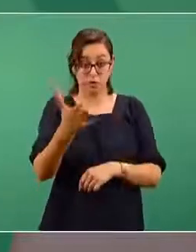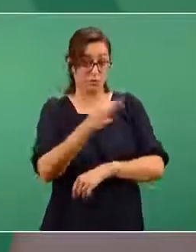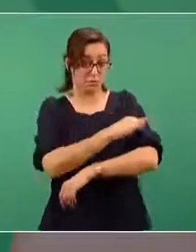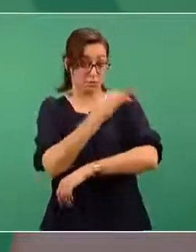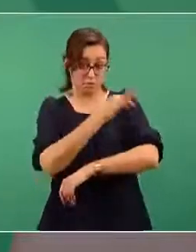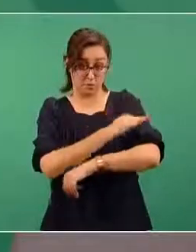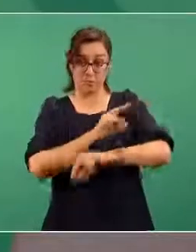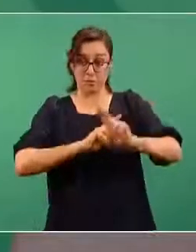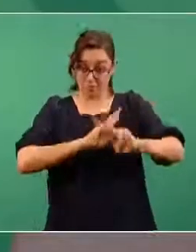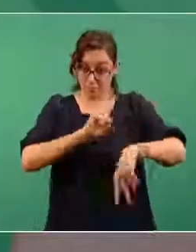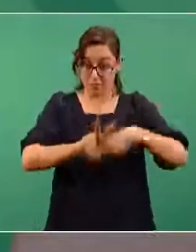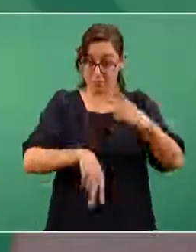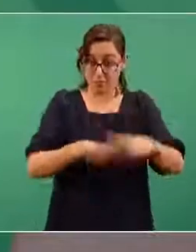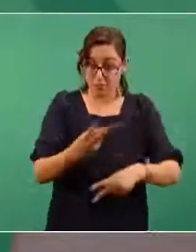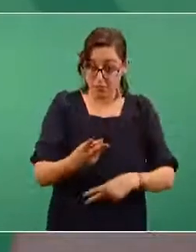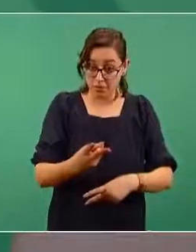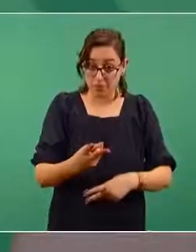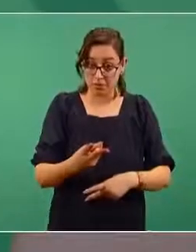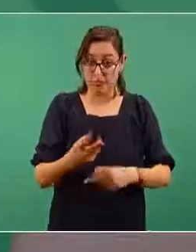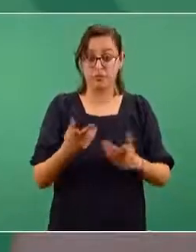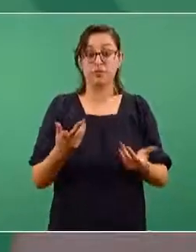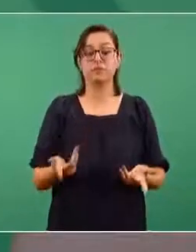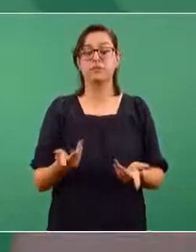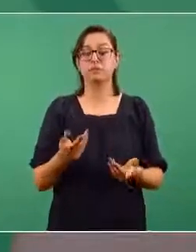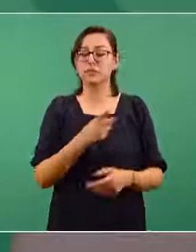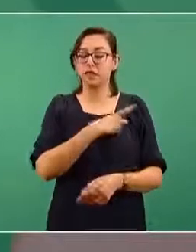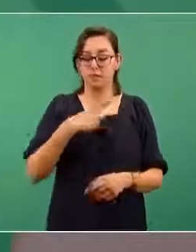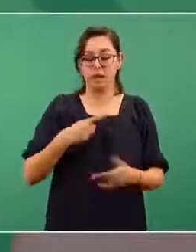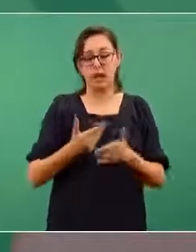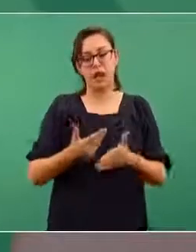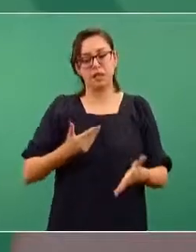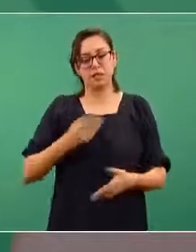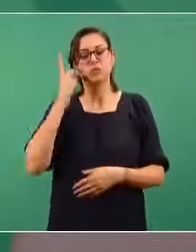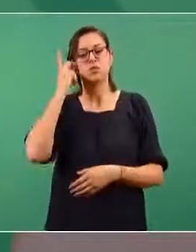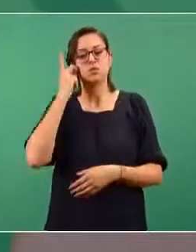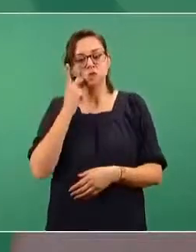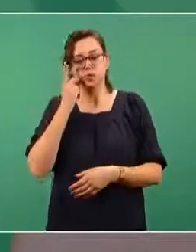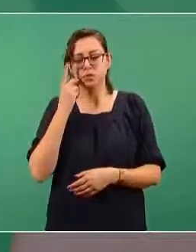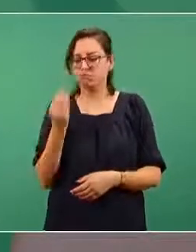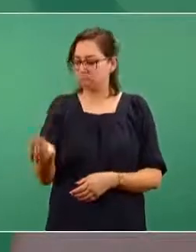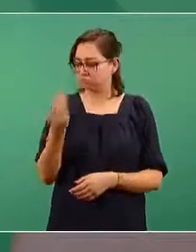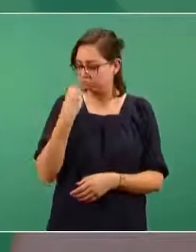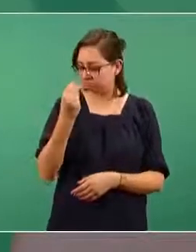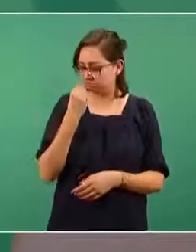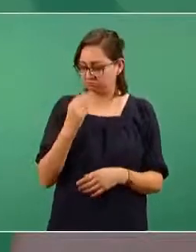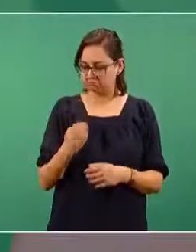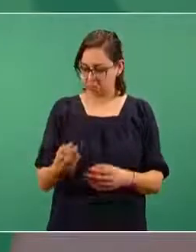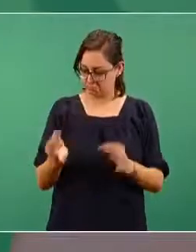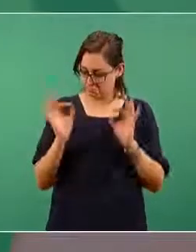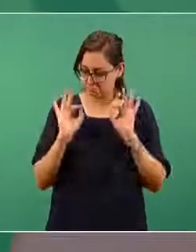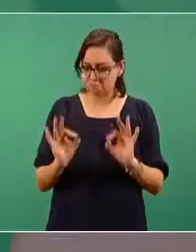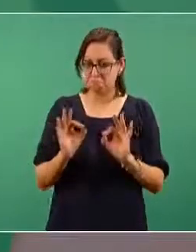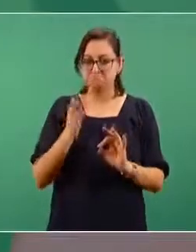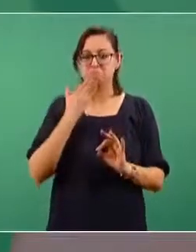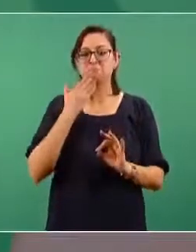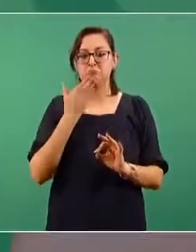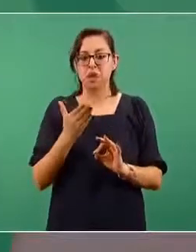vacuna, vaya bien descansado, bien desayunado y con sus